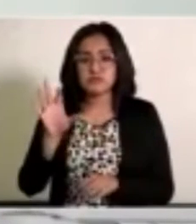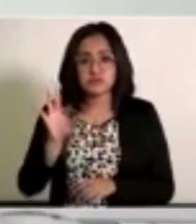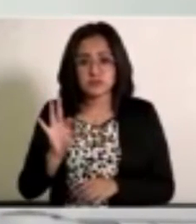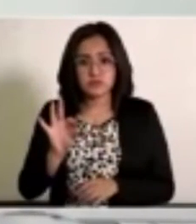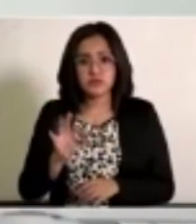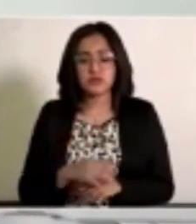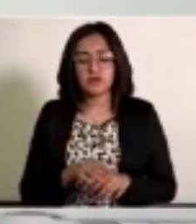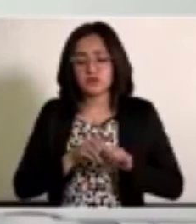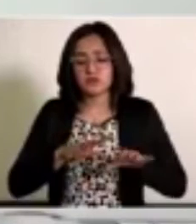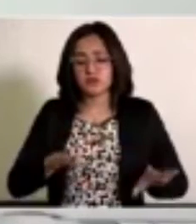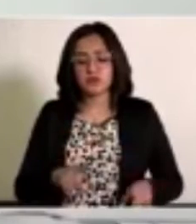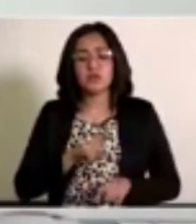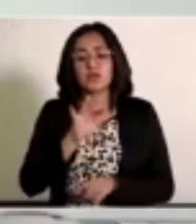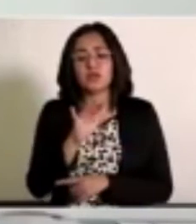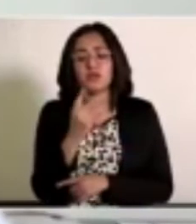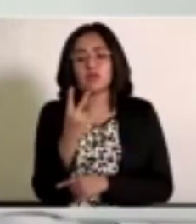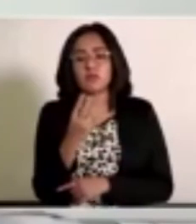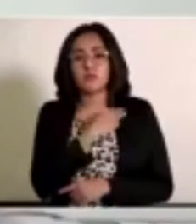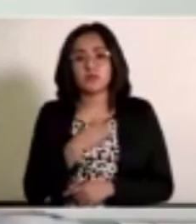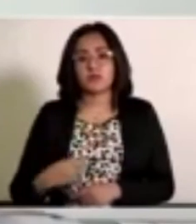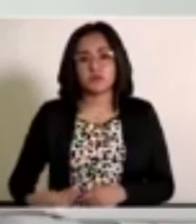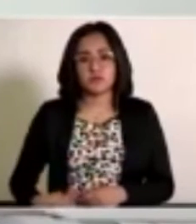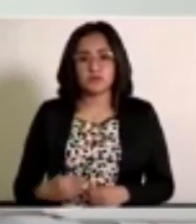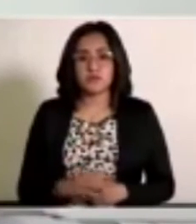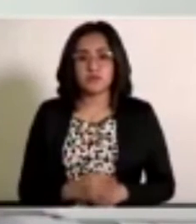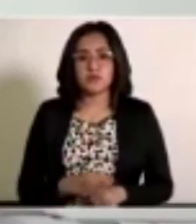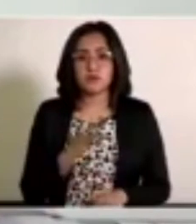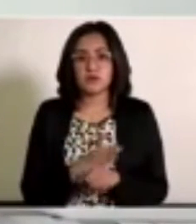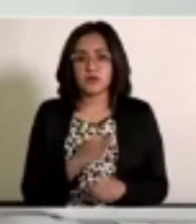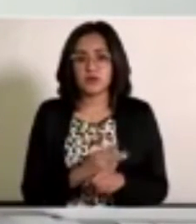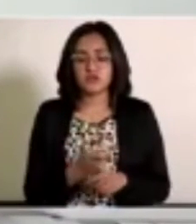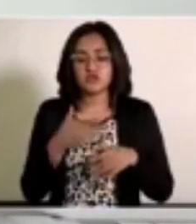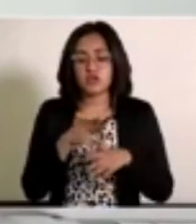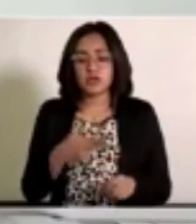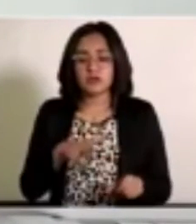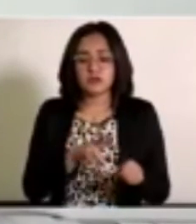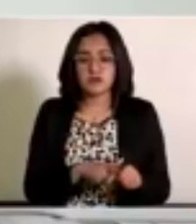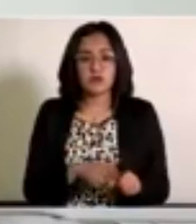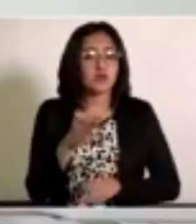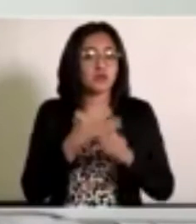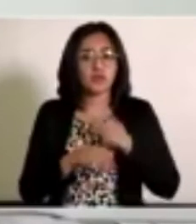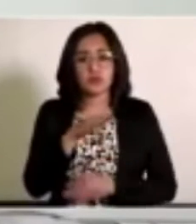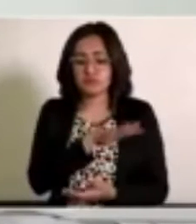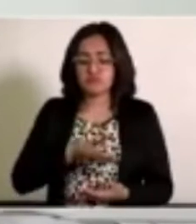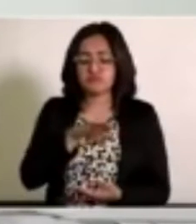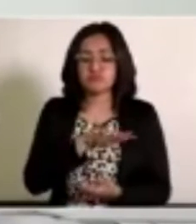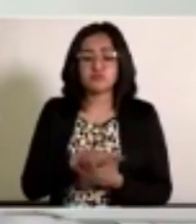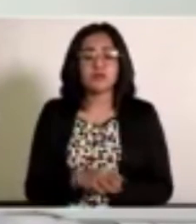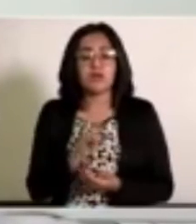640, distribuidos en 52 municipios. En lo que respecta a la hospitalización, en todo el sector